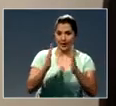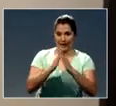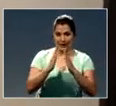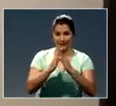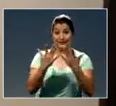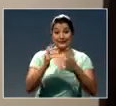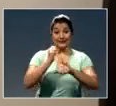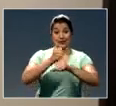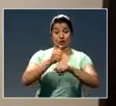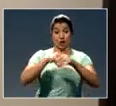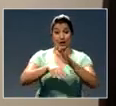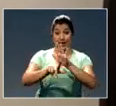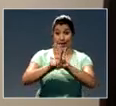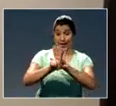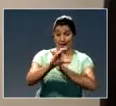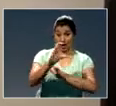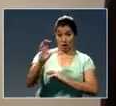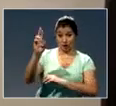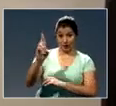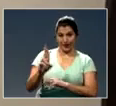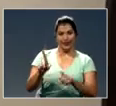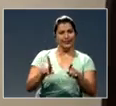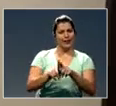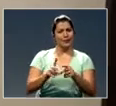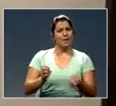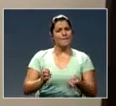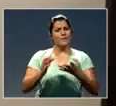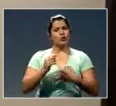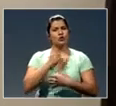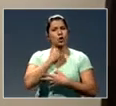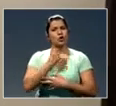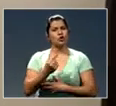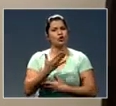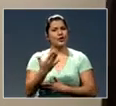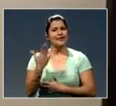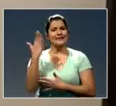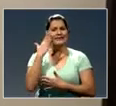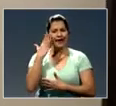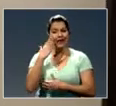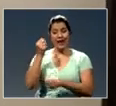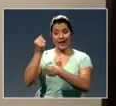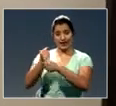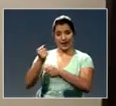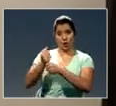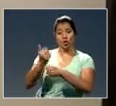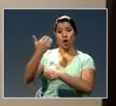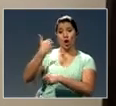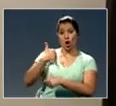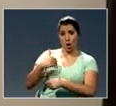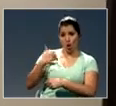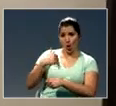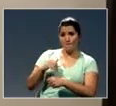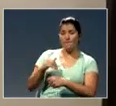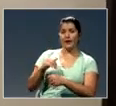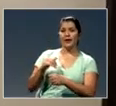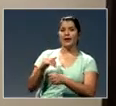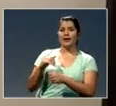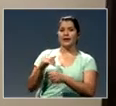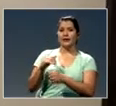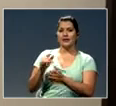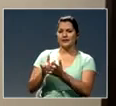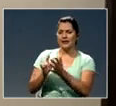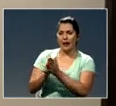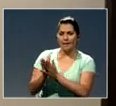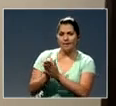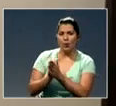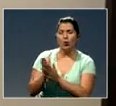República. También me da muchísimo gusto saber que el trabajo del hombre se toma en consideración, ese aporte que hace al hogar con el